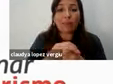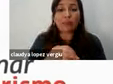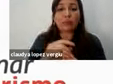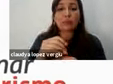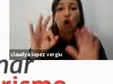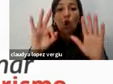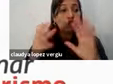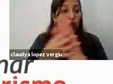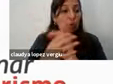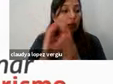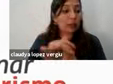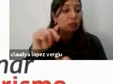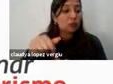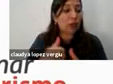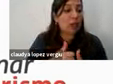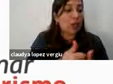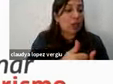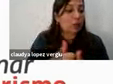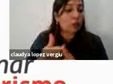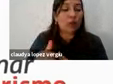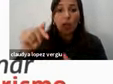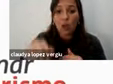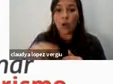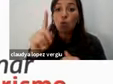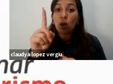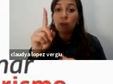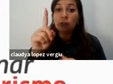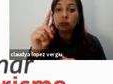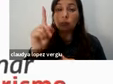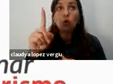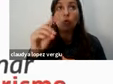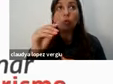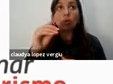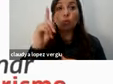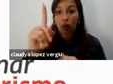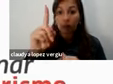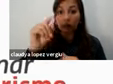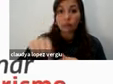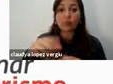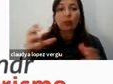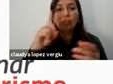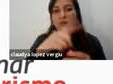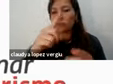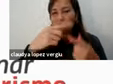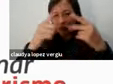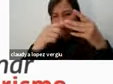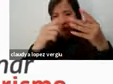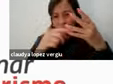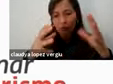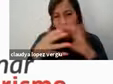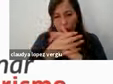y lo seguimos haciendo, ¿no? Cada una entrega al mes con las diferentes cooperativas con las que estamos trabajando. En el área